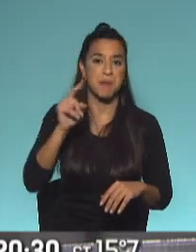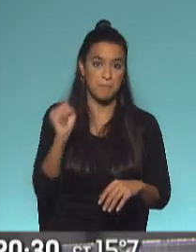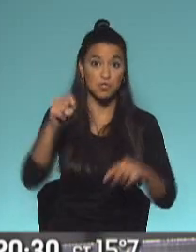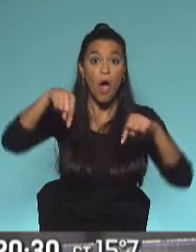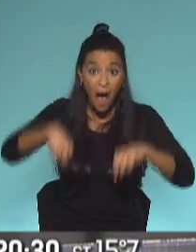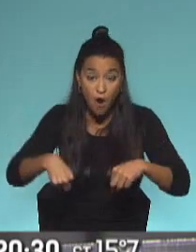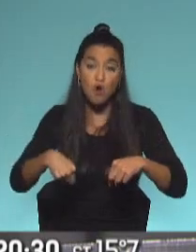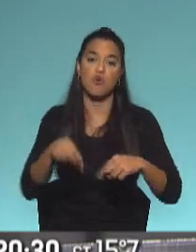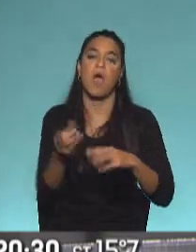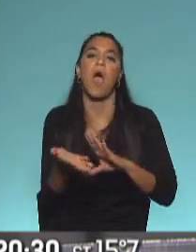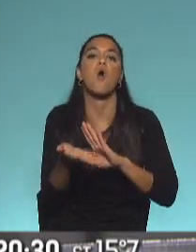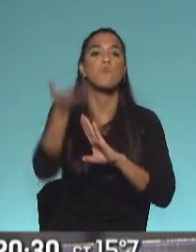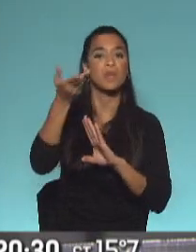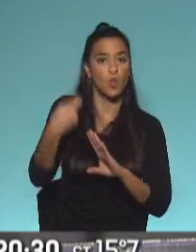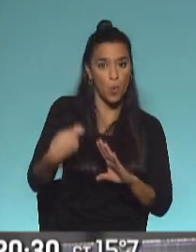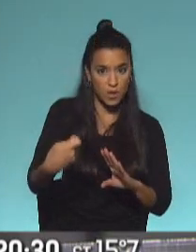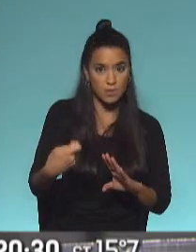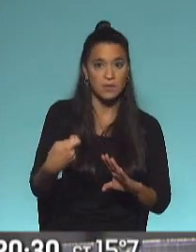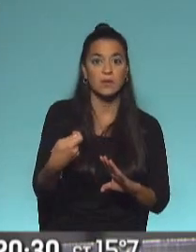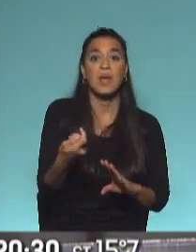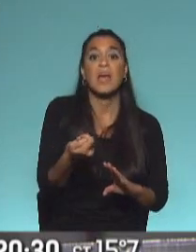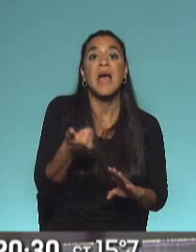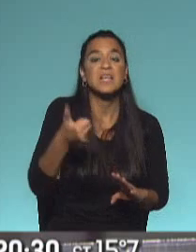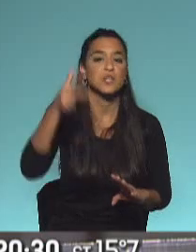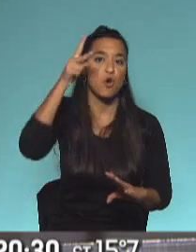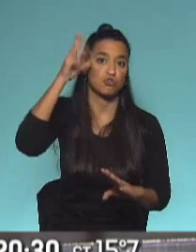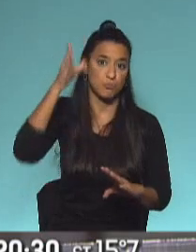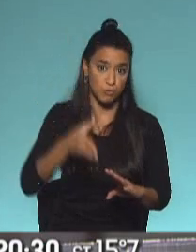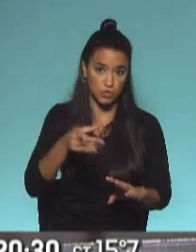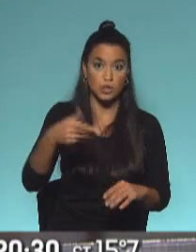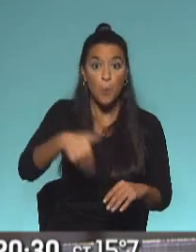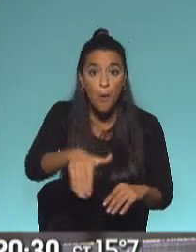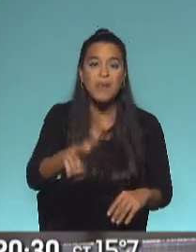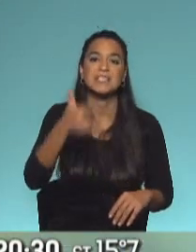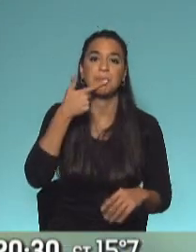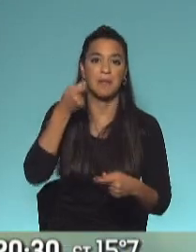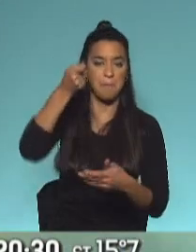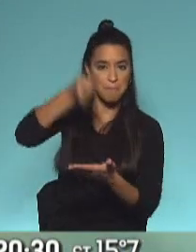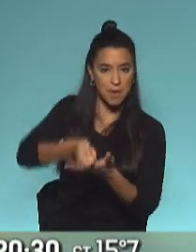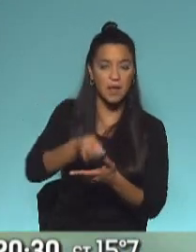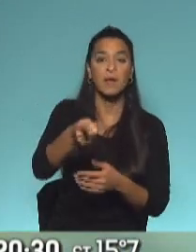ahora se suma este aumento jubilatorio de prácticamente 8% que se va a dar en septiembre. Con la